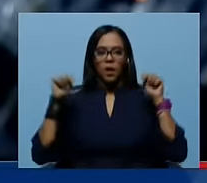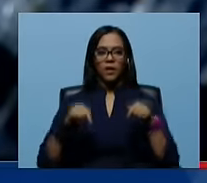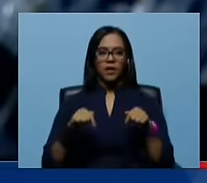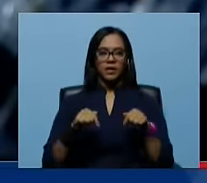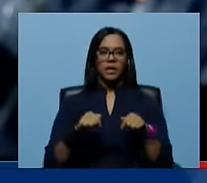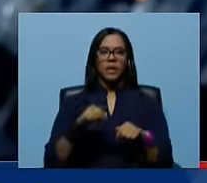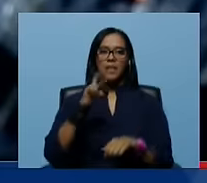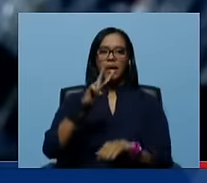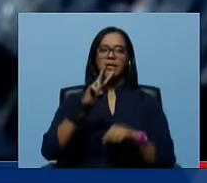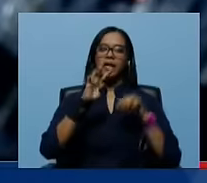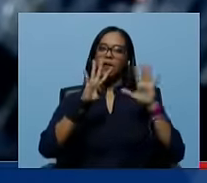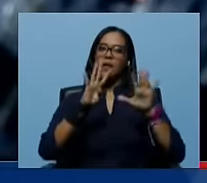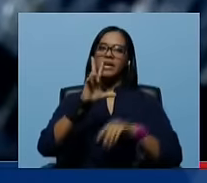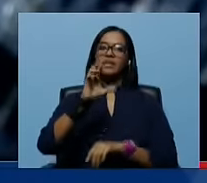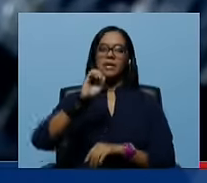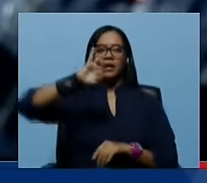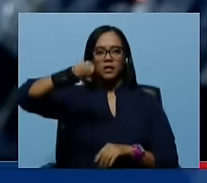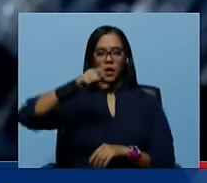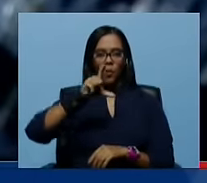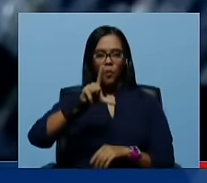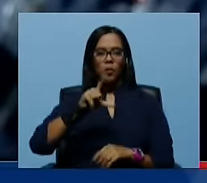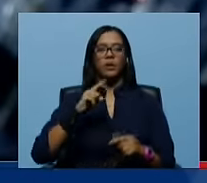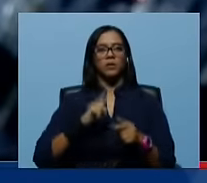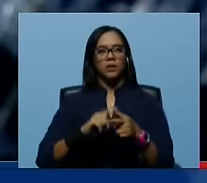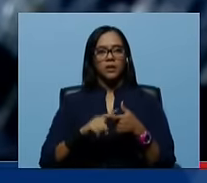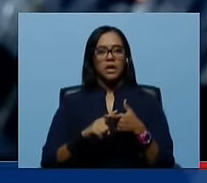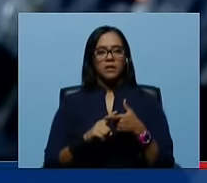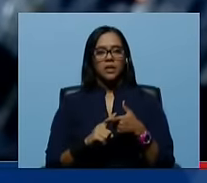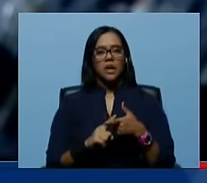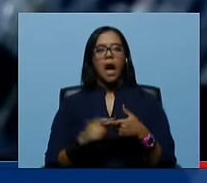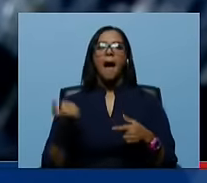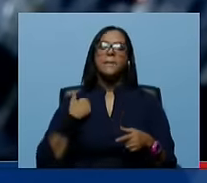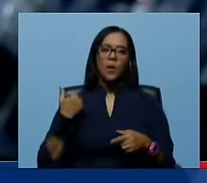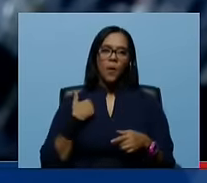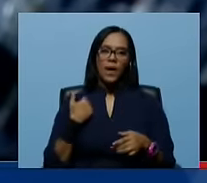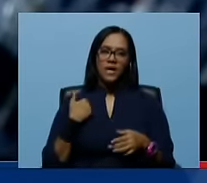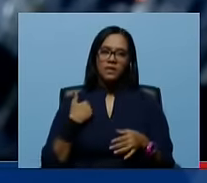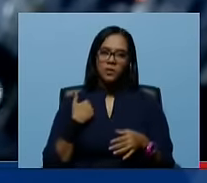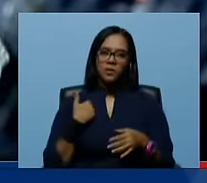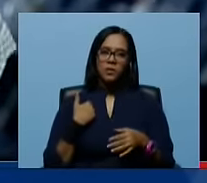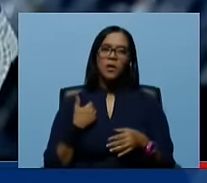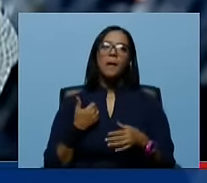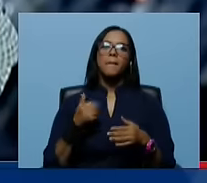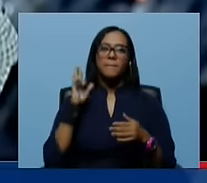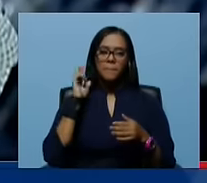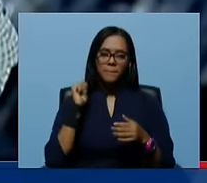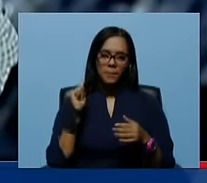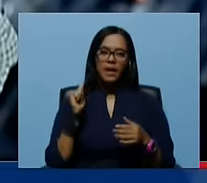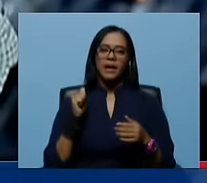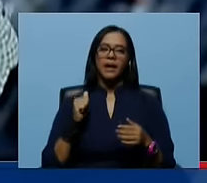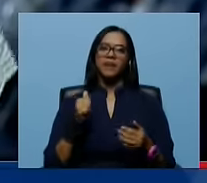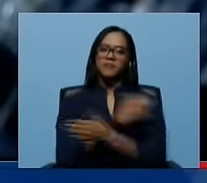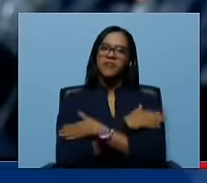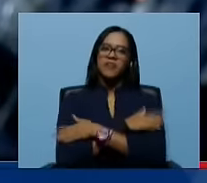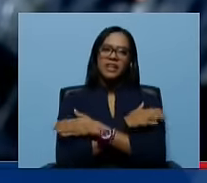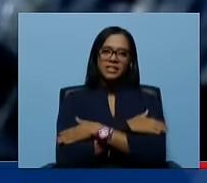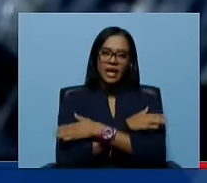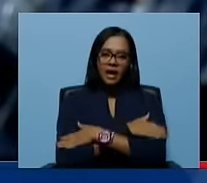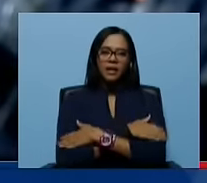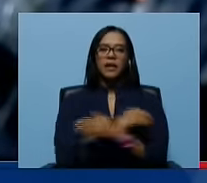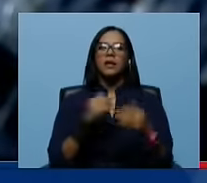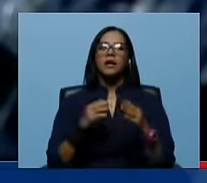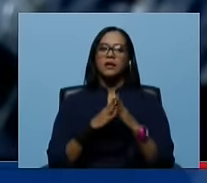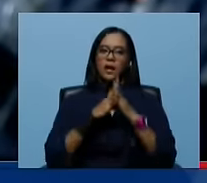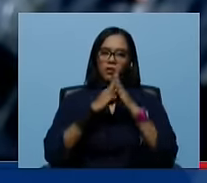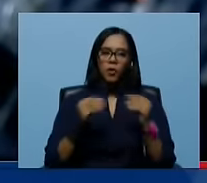el 29 y el 30 de julio. Así que aprovecho para ratificar mi felicitación a todos los cuerpos policiales